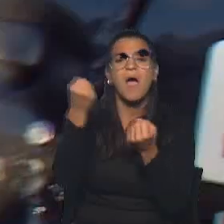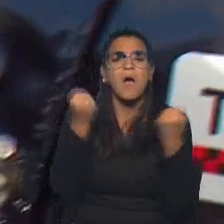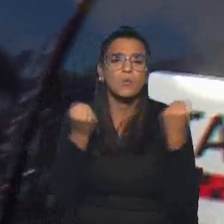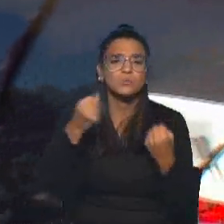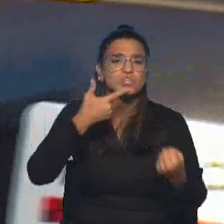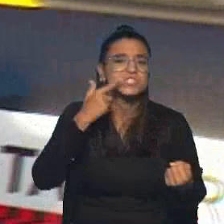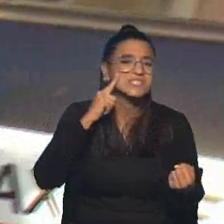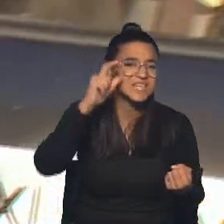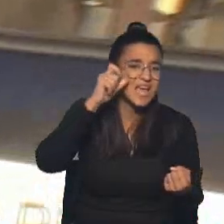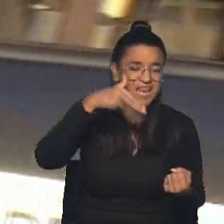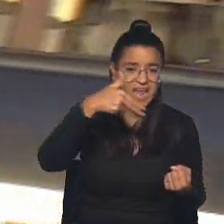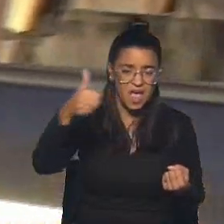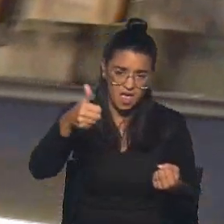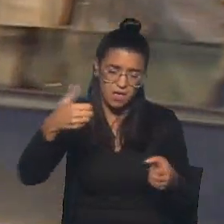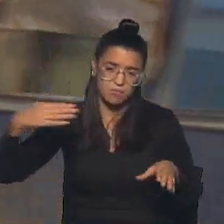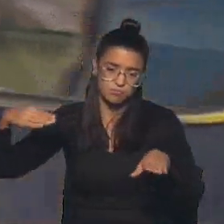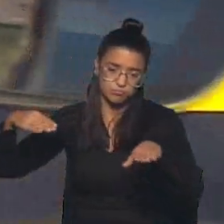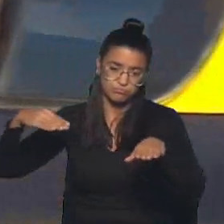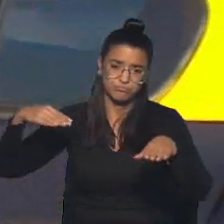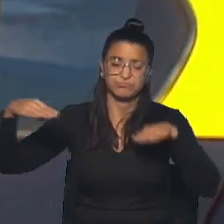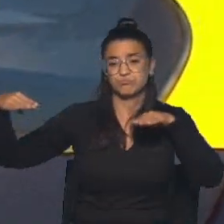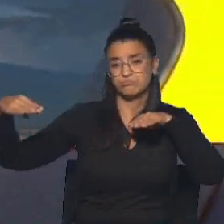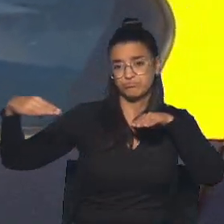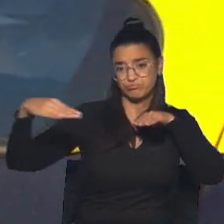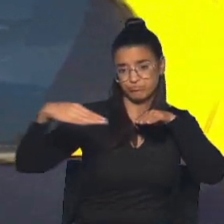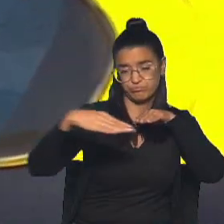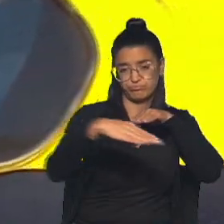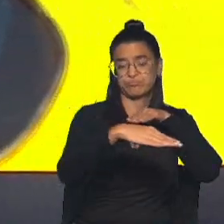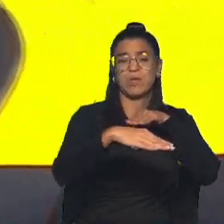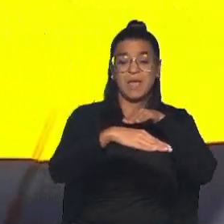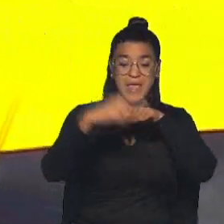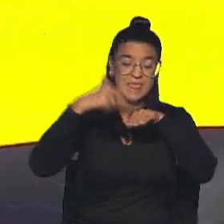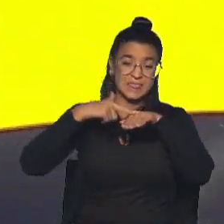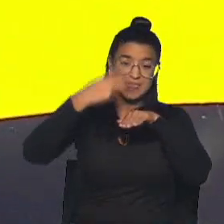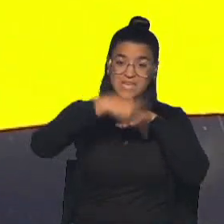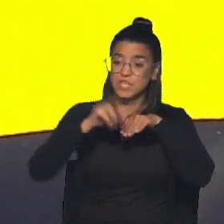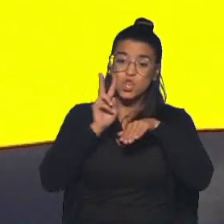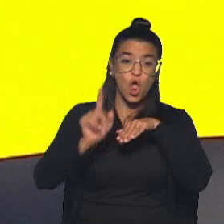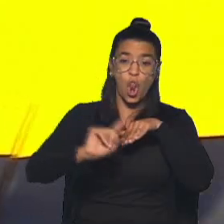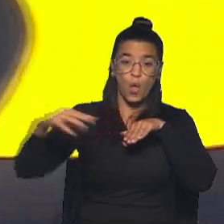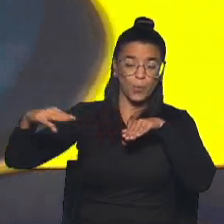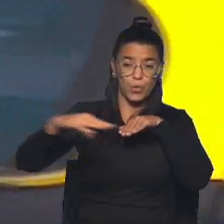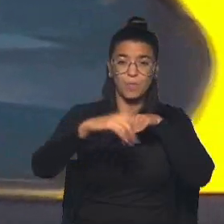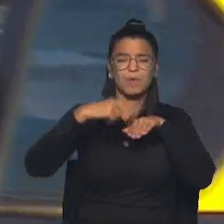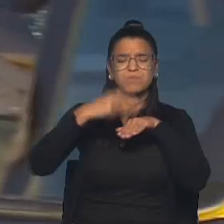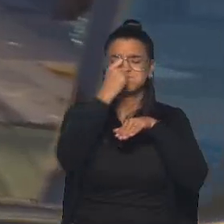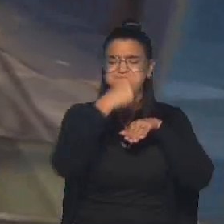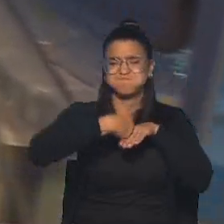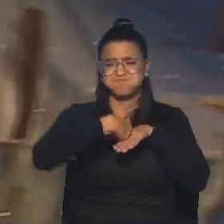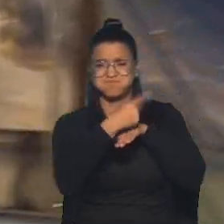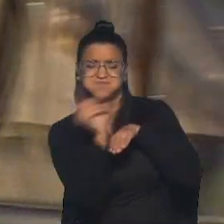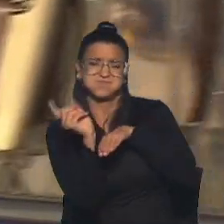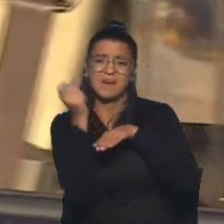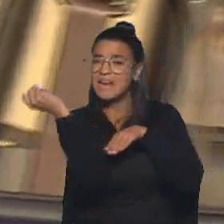un siena que venía cruzando también que tenía paso el taxista no solamente no lo advirtió sino que venía a muy alta